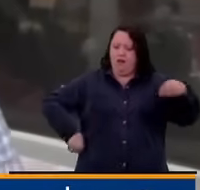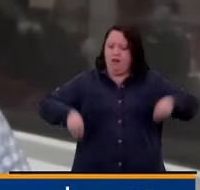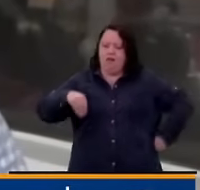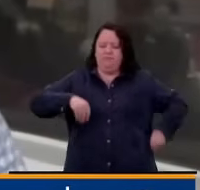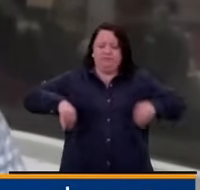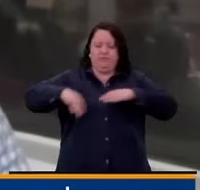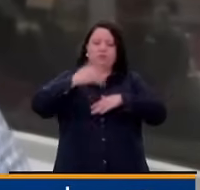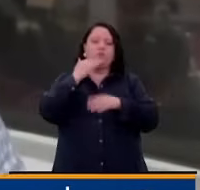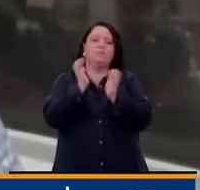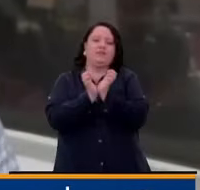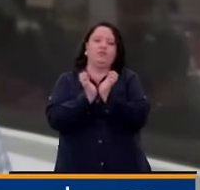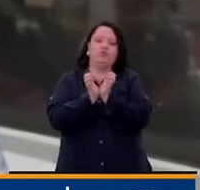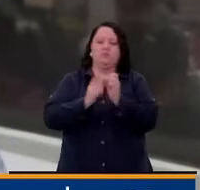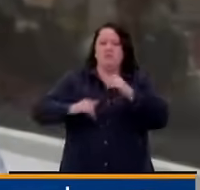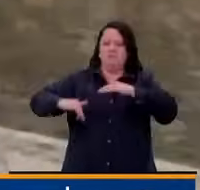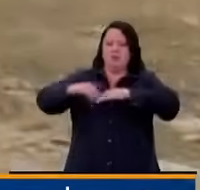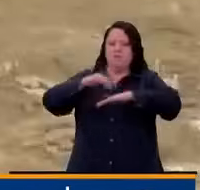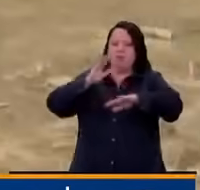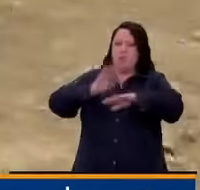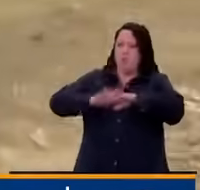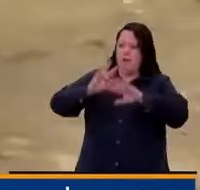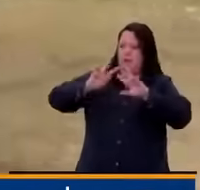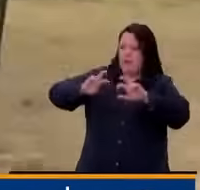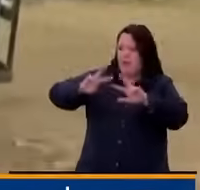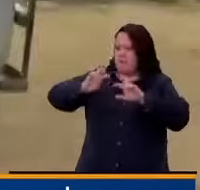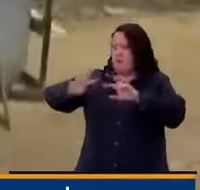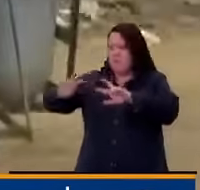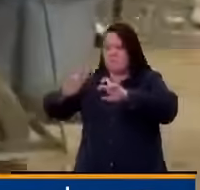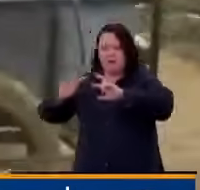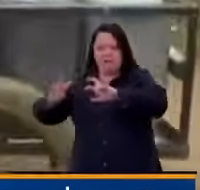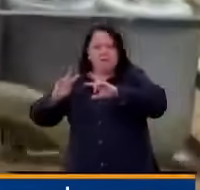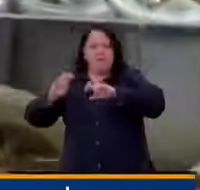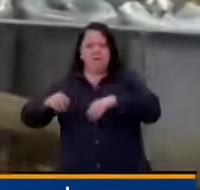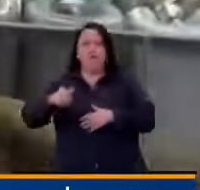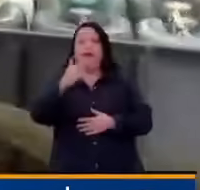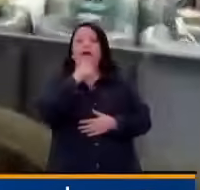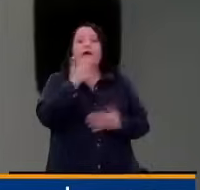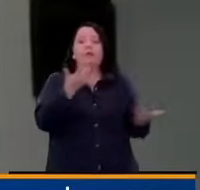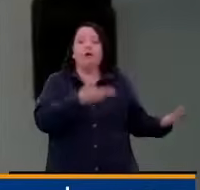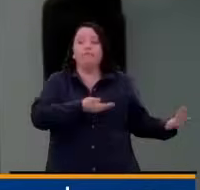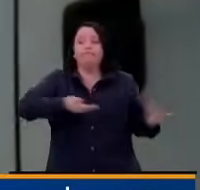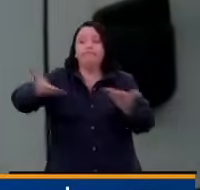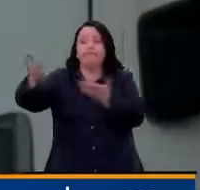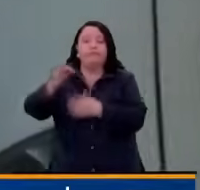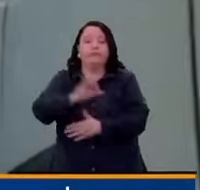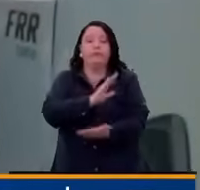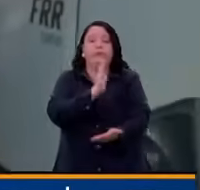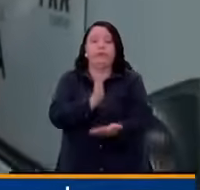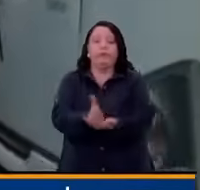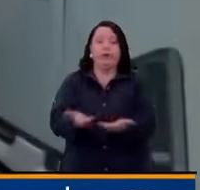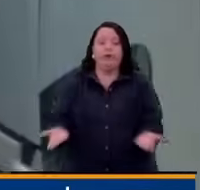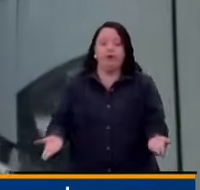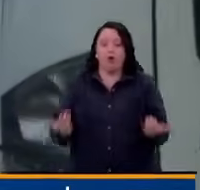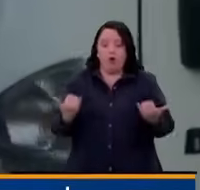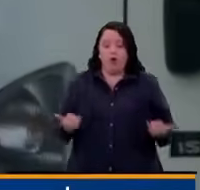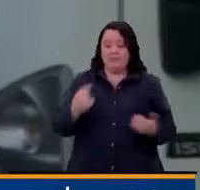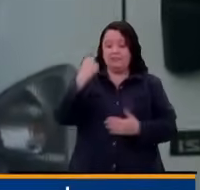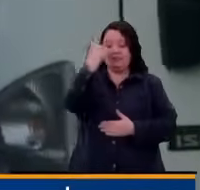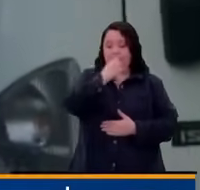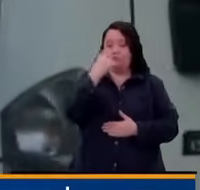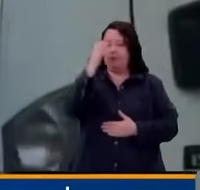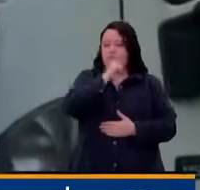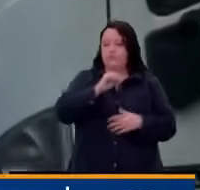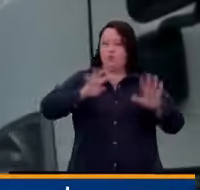mayo, señalados y aperturas de investigación por doquier. El agua nunca llegó. Hoy, en pleno septiembre, es decir, 9 meses